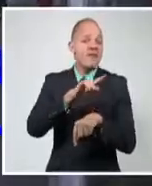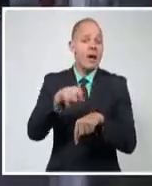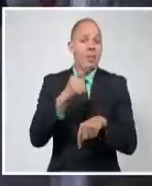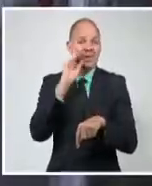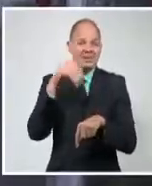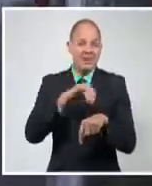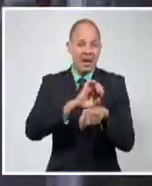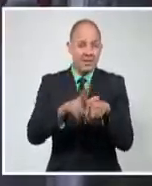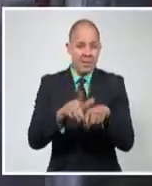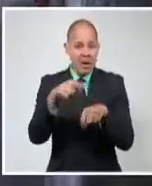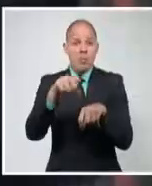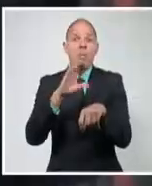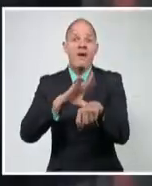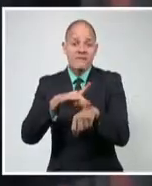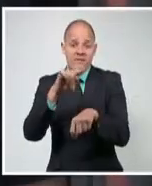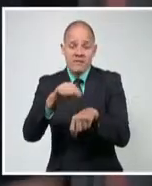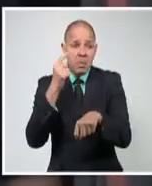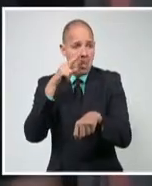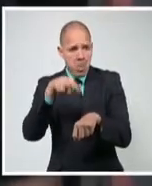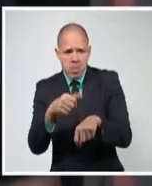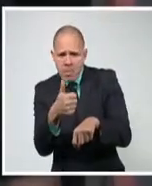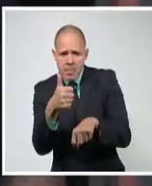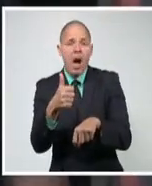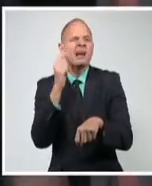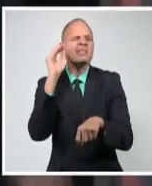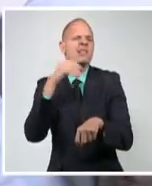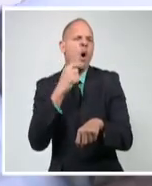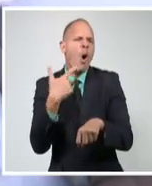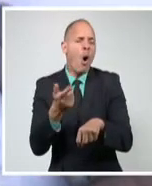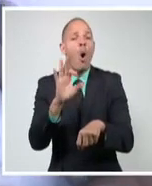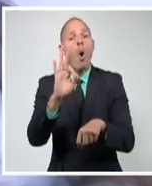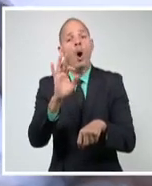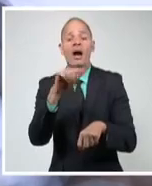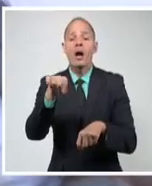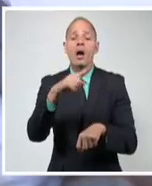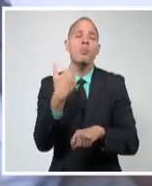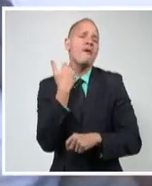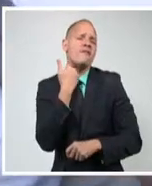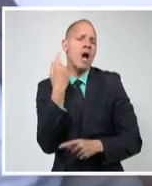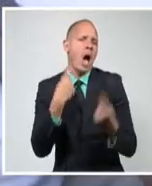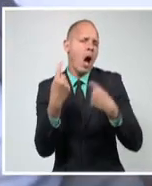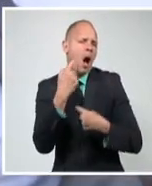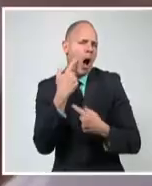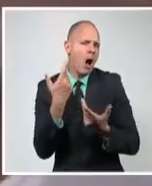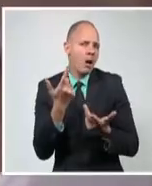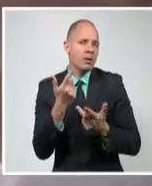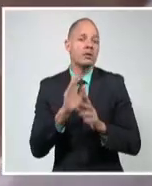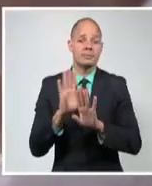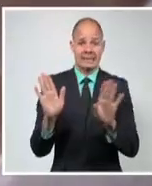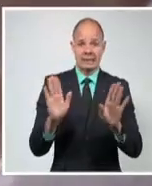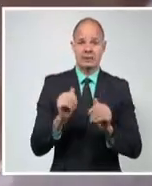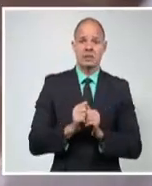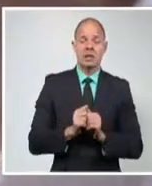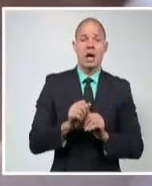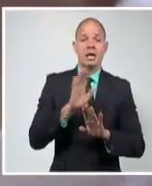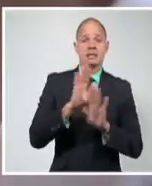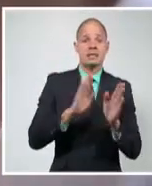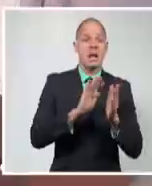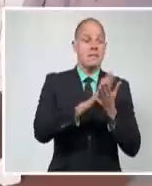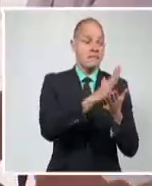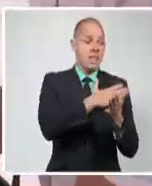rápidamente el aislamiento oportuno y los protocolos establecidos para el control de la COVID. A casi un año del inicio de la lucha contra el SARS-CoV-2,